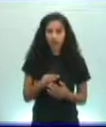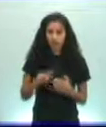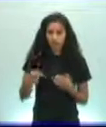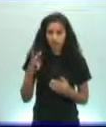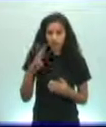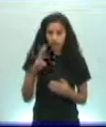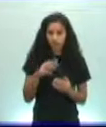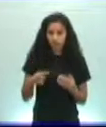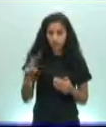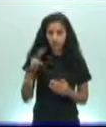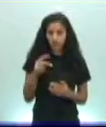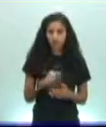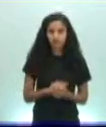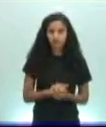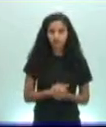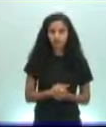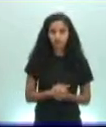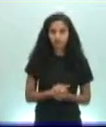los cubos.